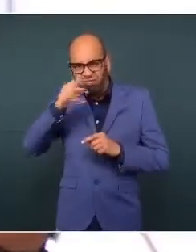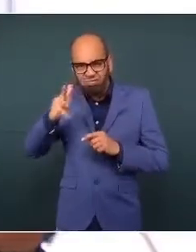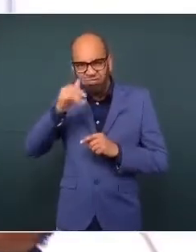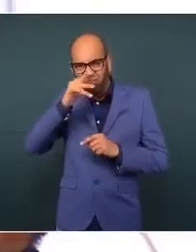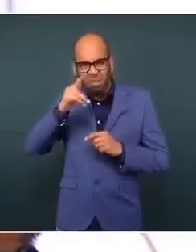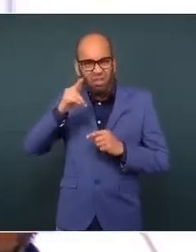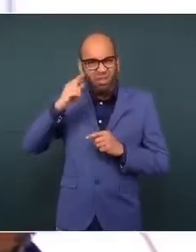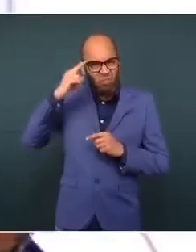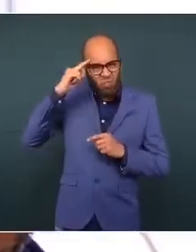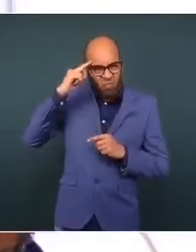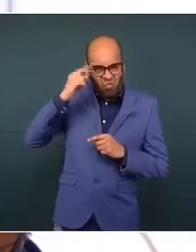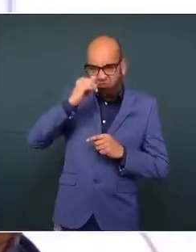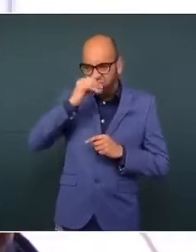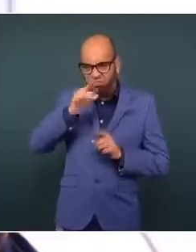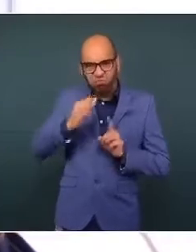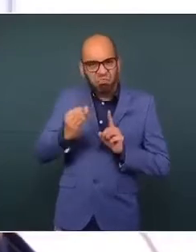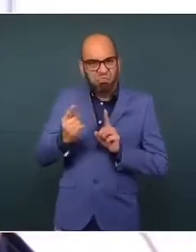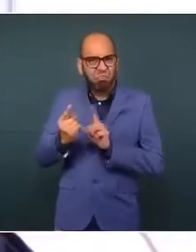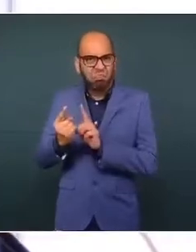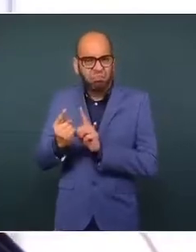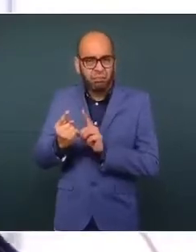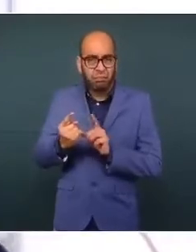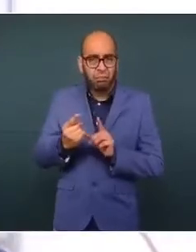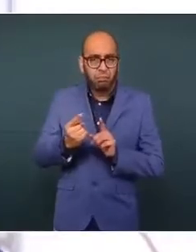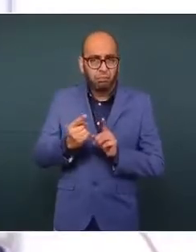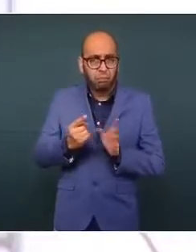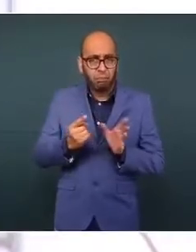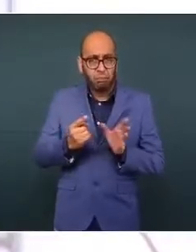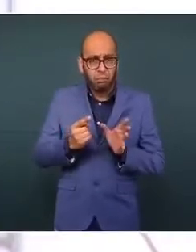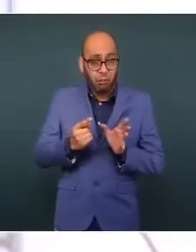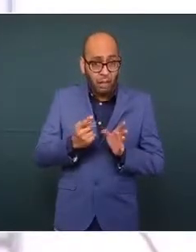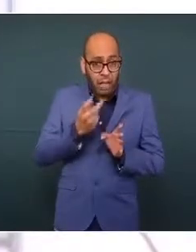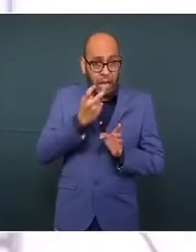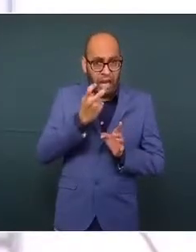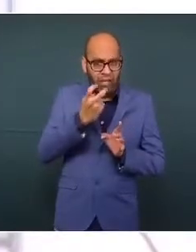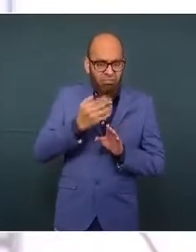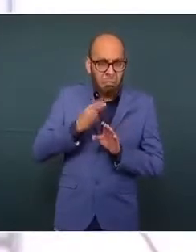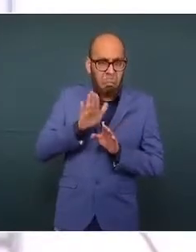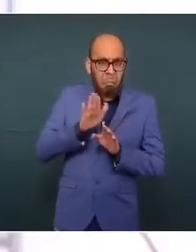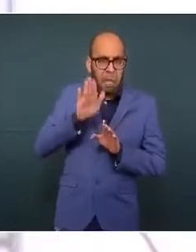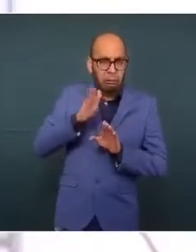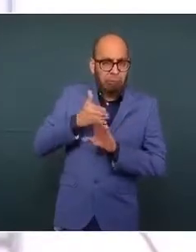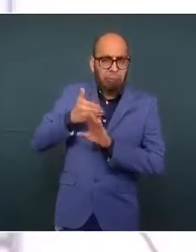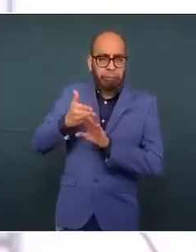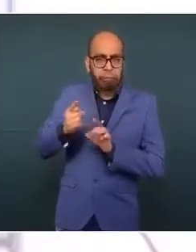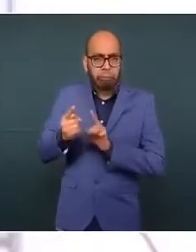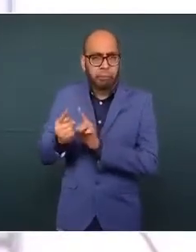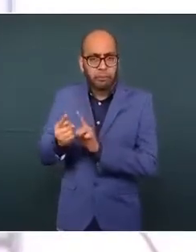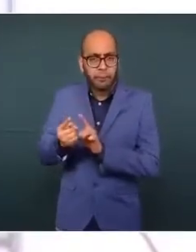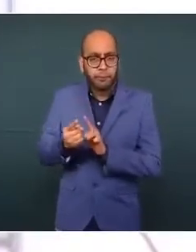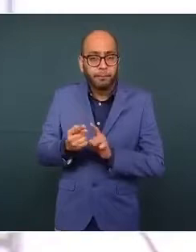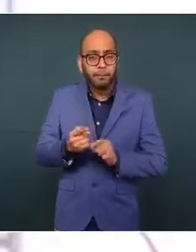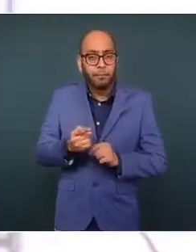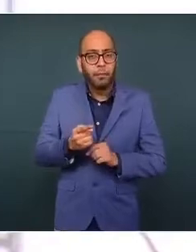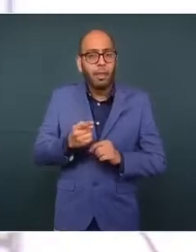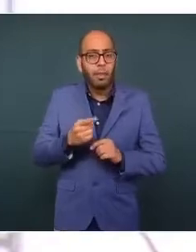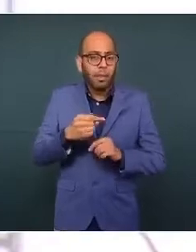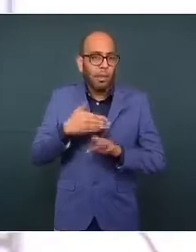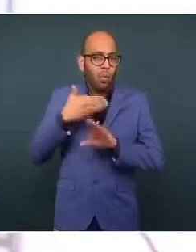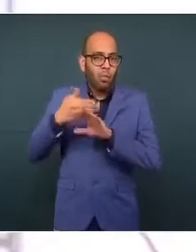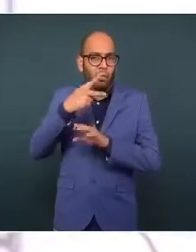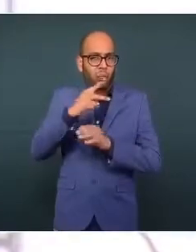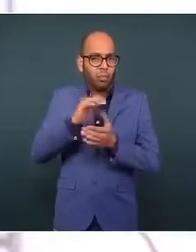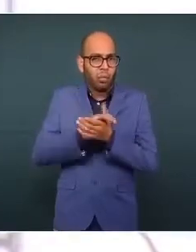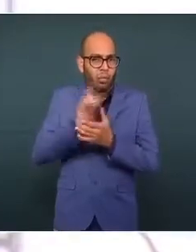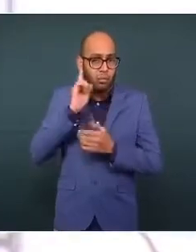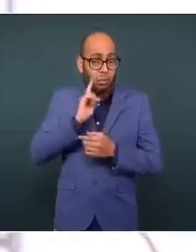situaciones respecto incluso a CONAPRED. Preguntarle, este tipo de agresiones, presidente, contra incluso ahora pues su esposa, ¿no